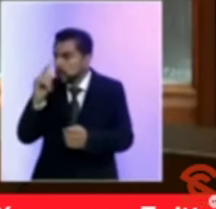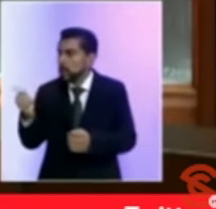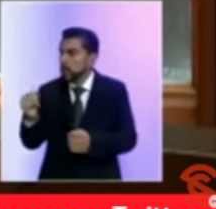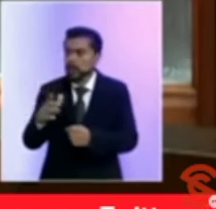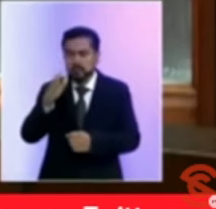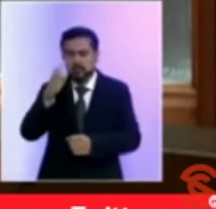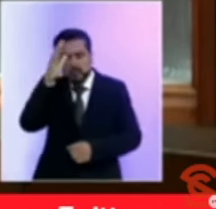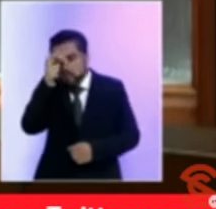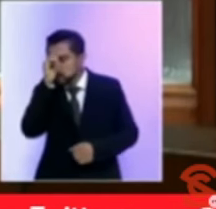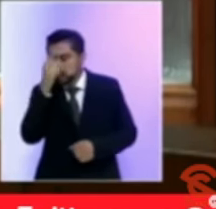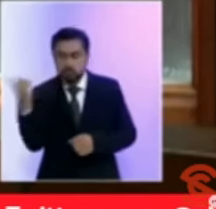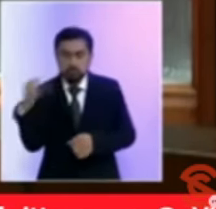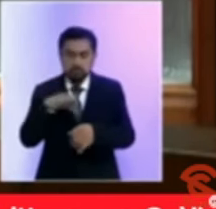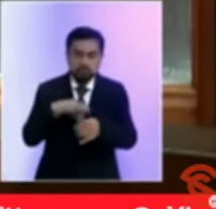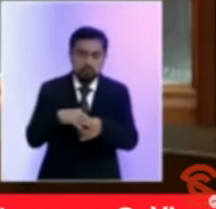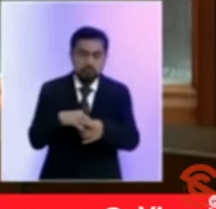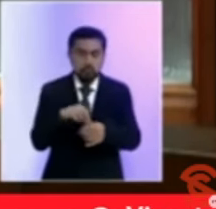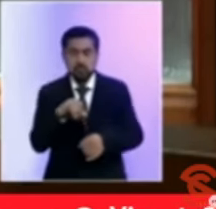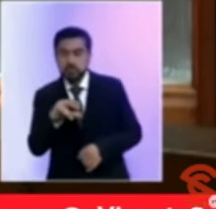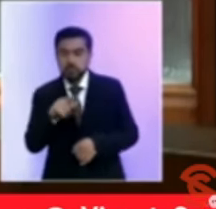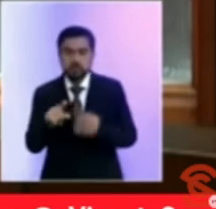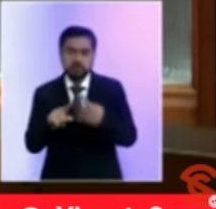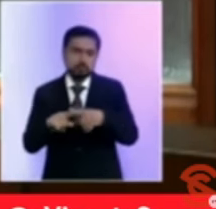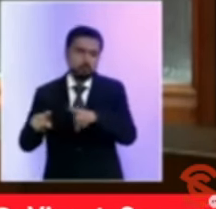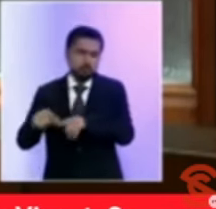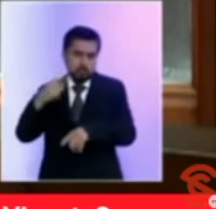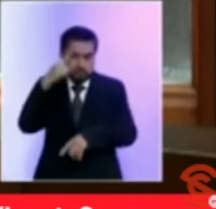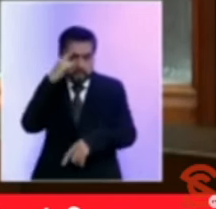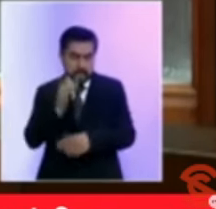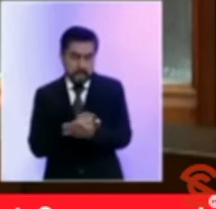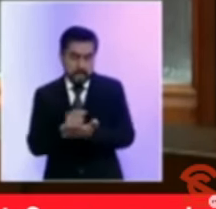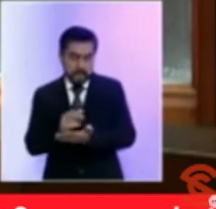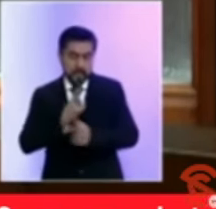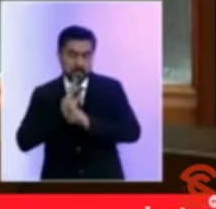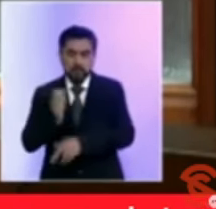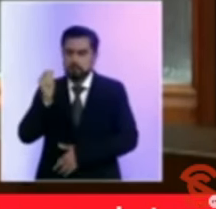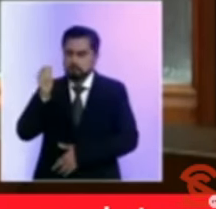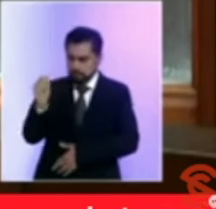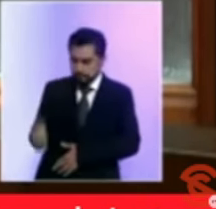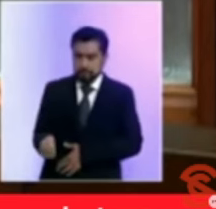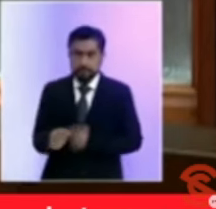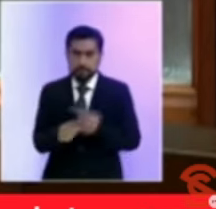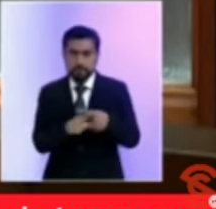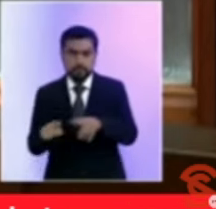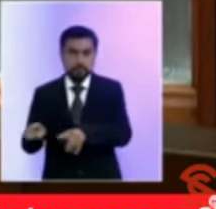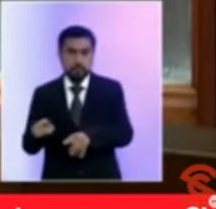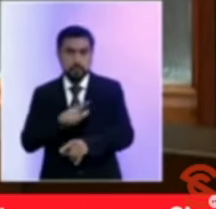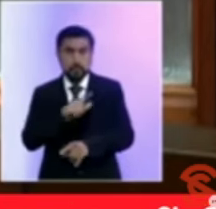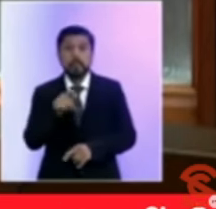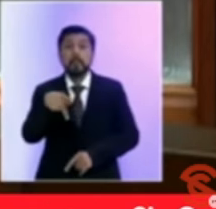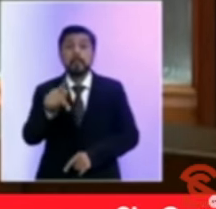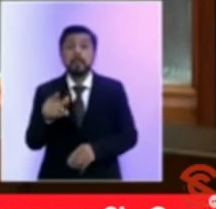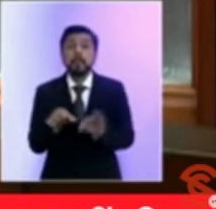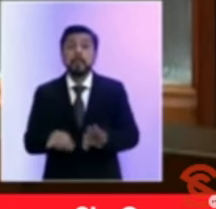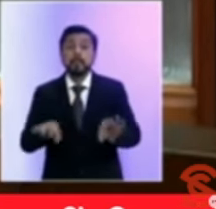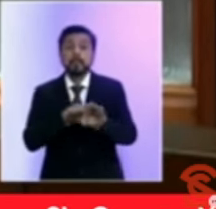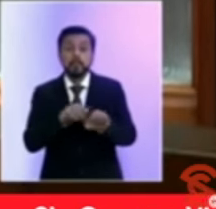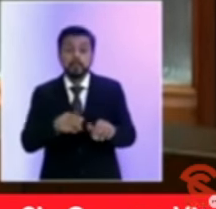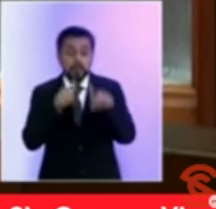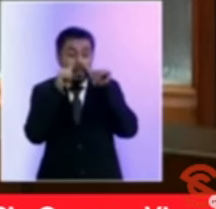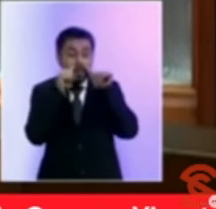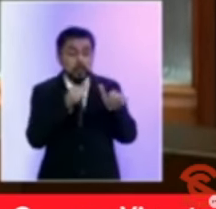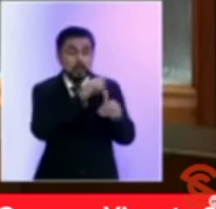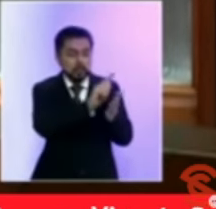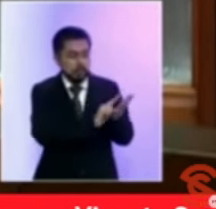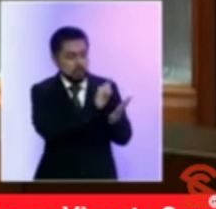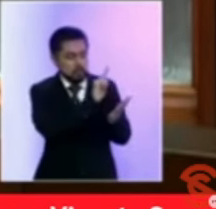fuera tutelado respondimos con contundencia y legalidad a cada